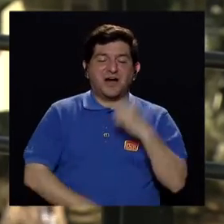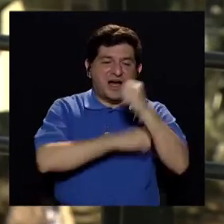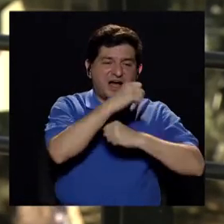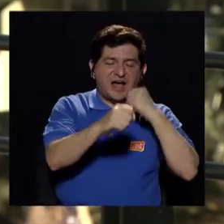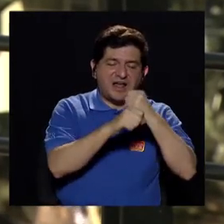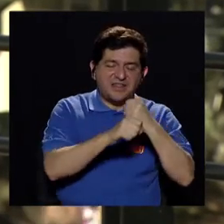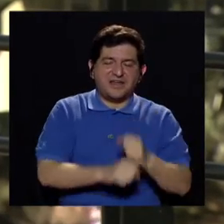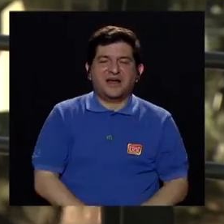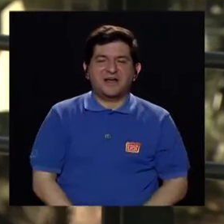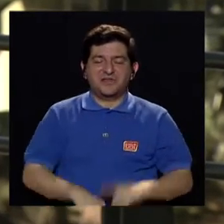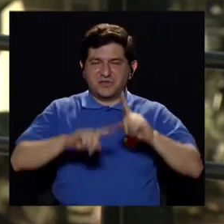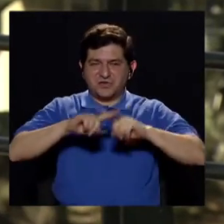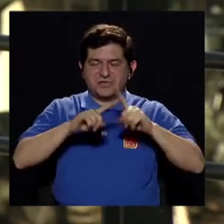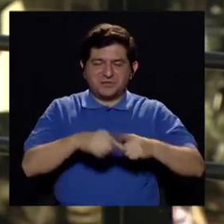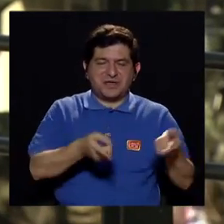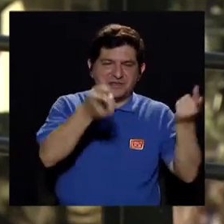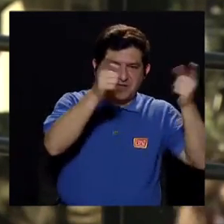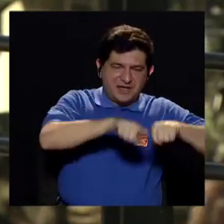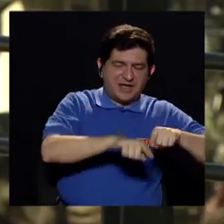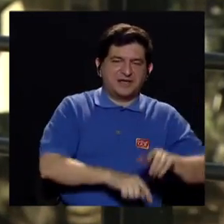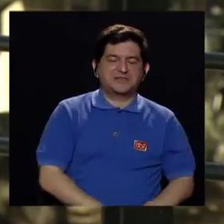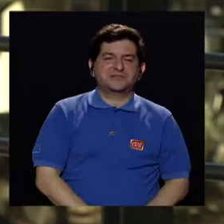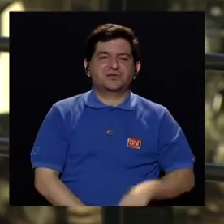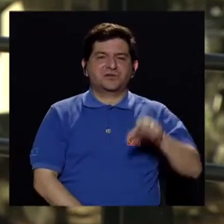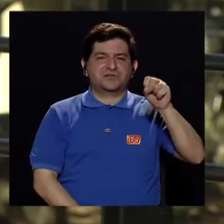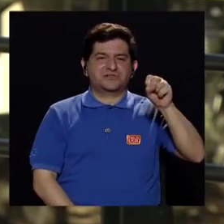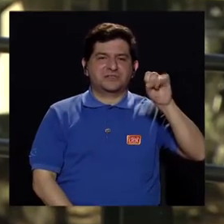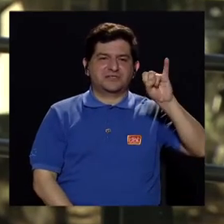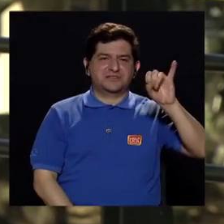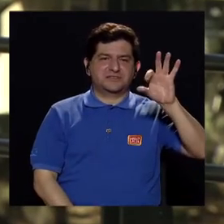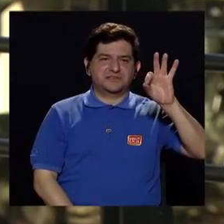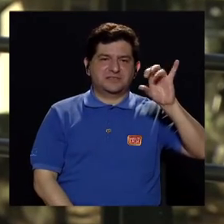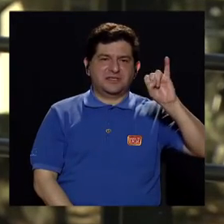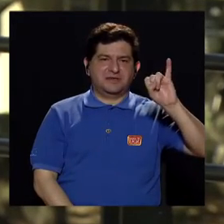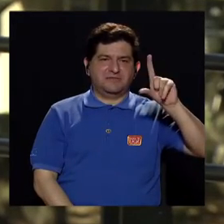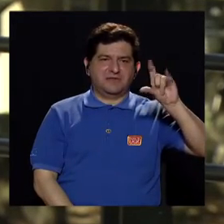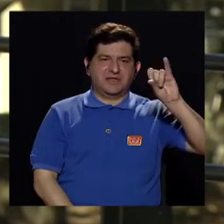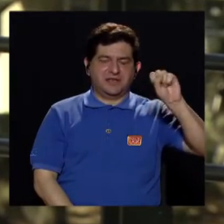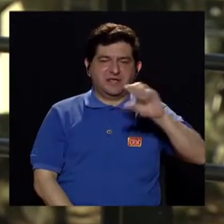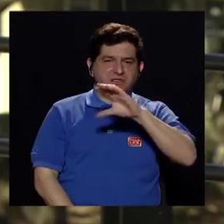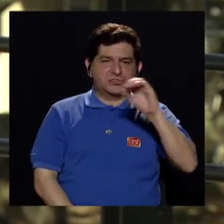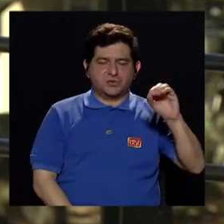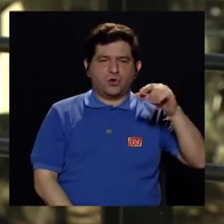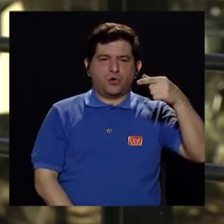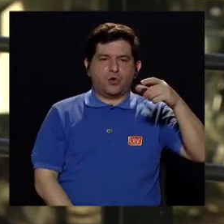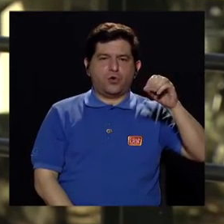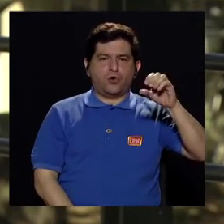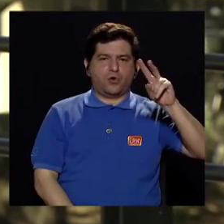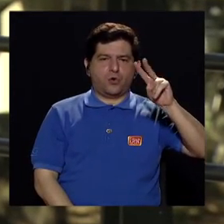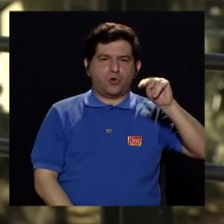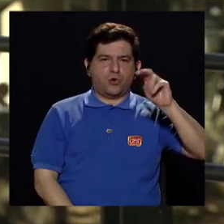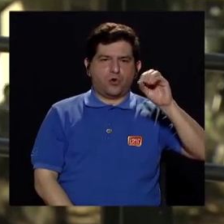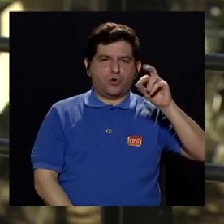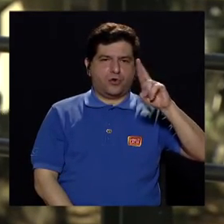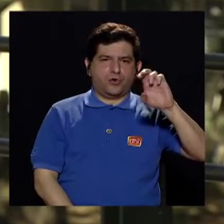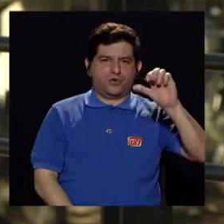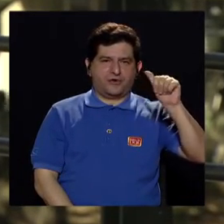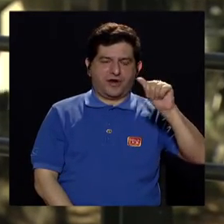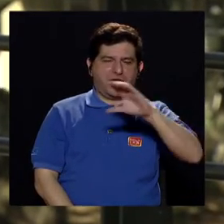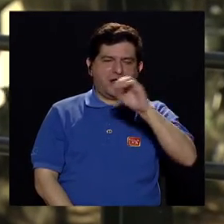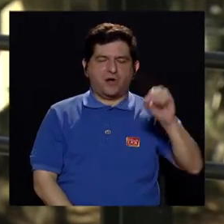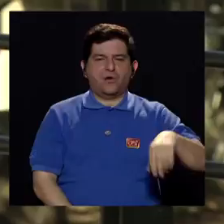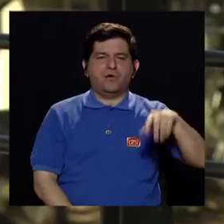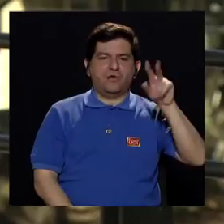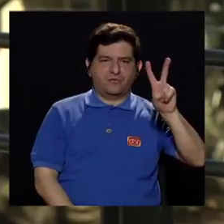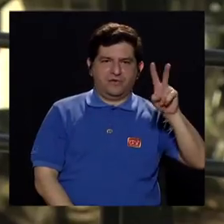edad son los casos de SIDA, de sífilis, perdón, de esta edad a esta edad la gonorrea y esta edad a esta edad virus de papiloma humano. El estudio